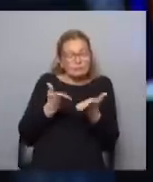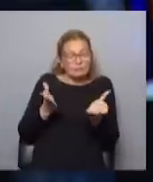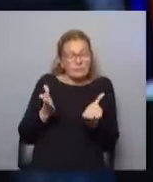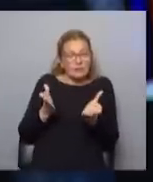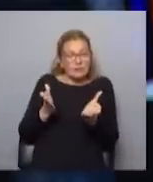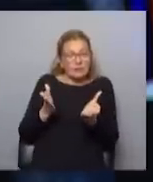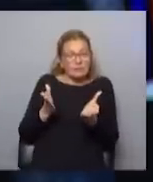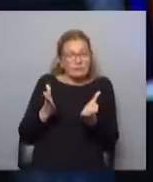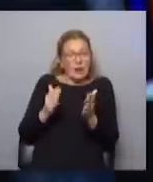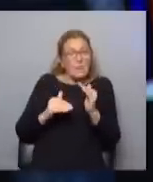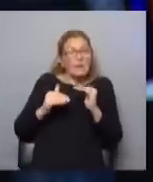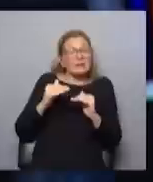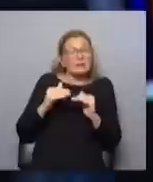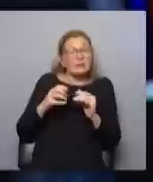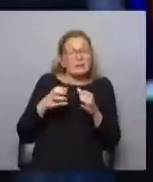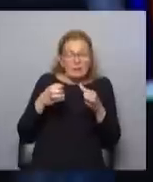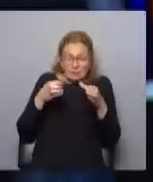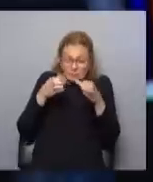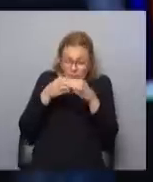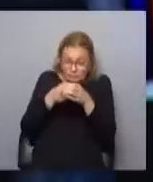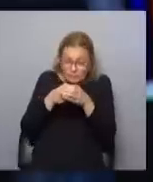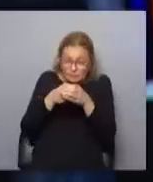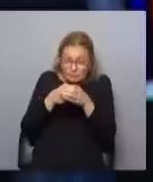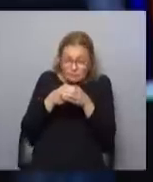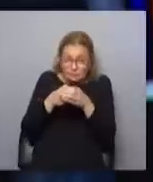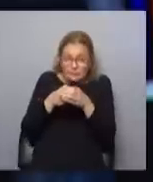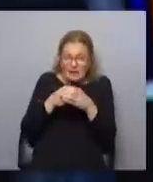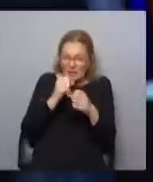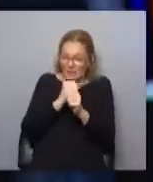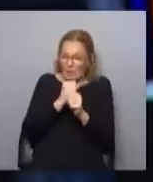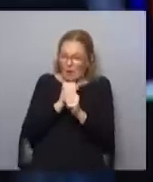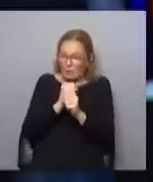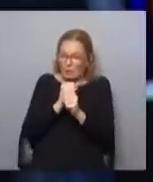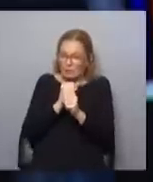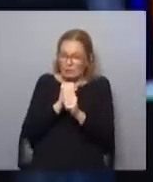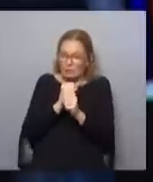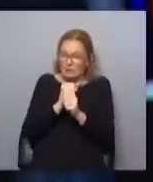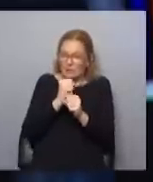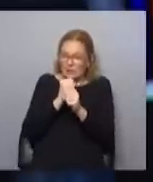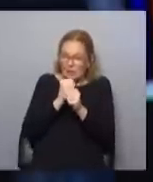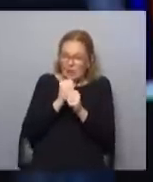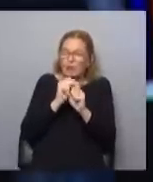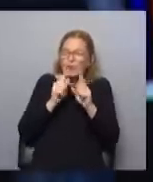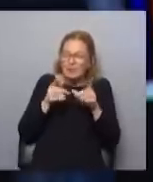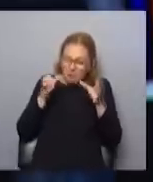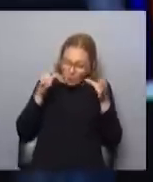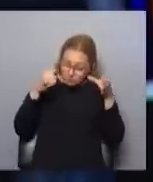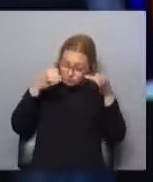repente desde la centralidad del espacio de la gestión porque la gestión descentralizada